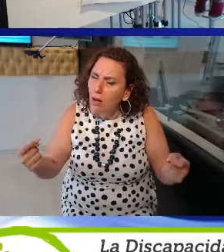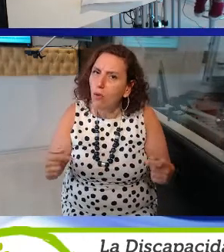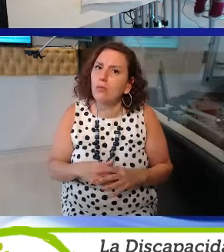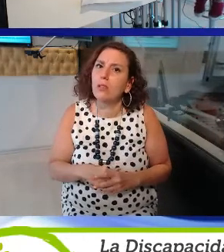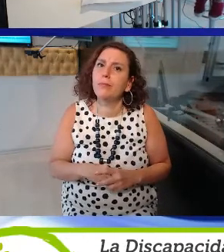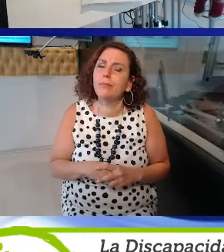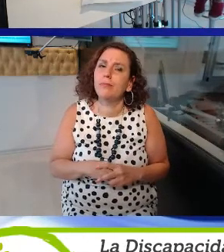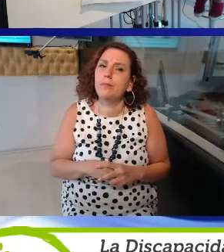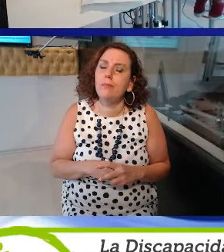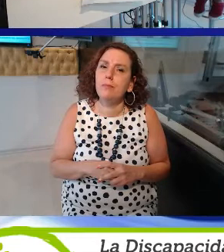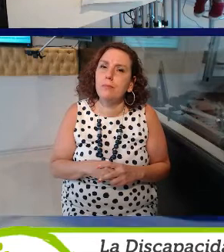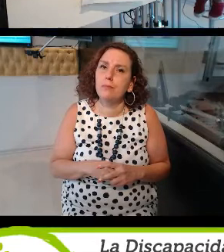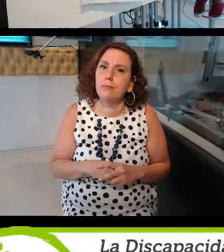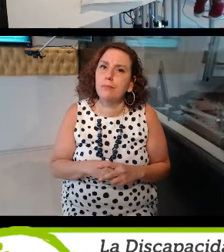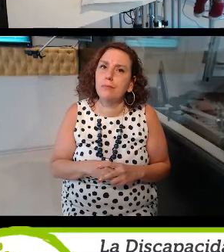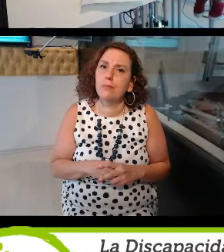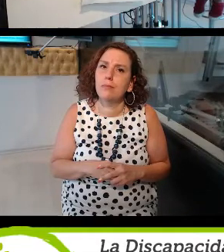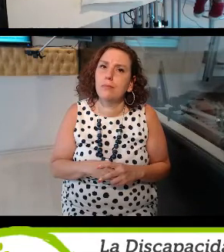terminar?